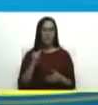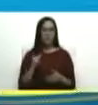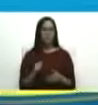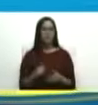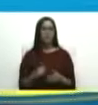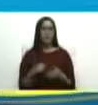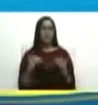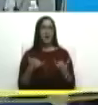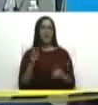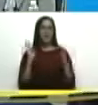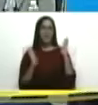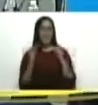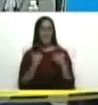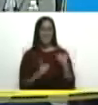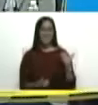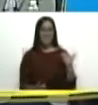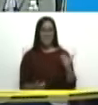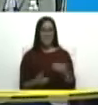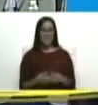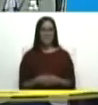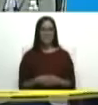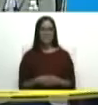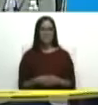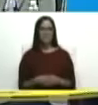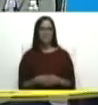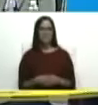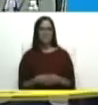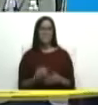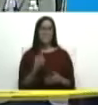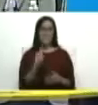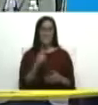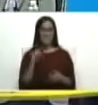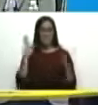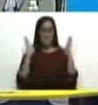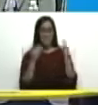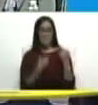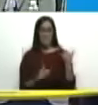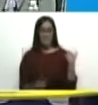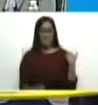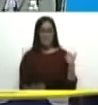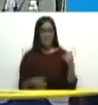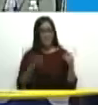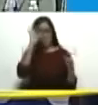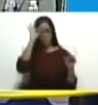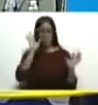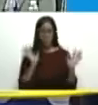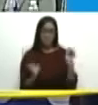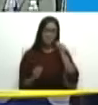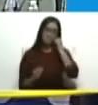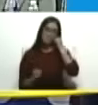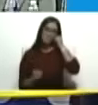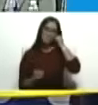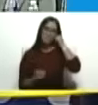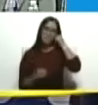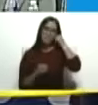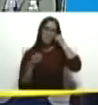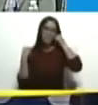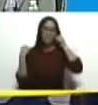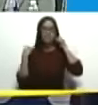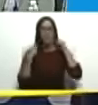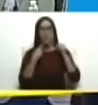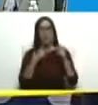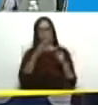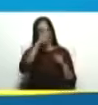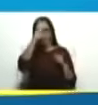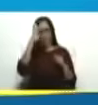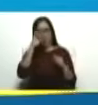Ahora quiere ser candidata presidencial. Dice que va a ser candidata presidencial, no sé. Me dijeron por ahí, me dijo